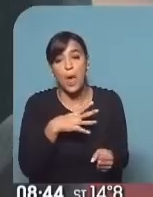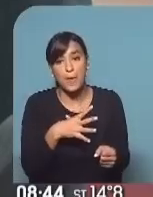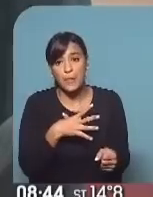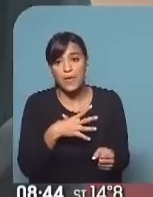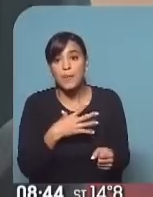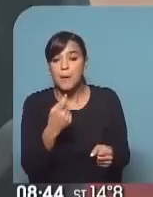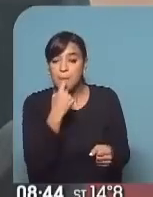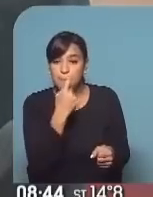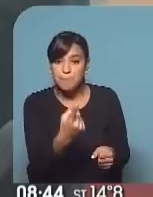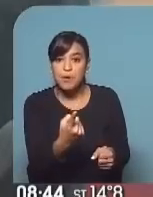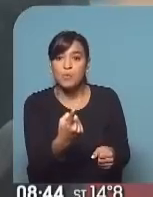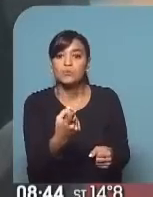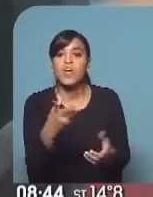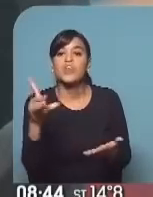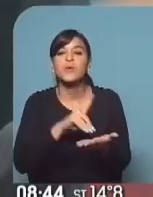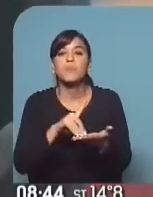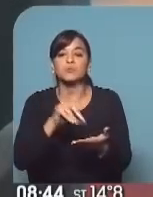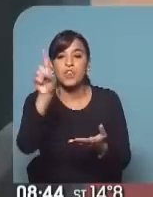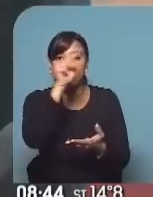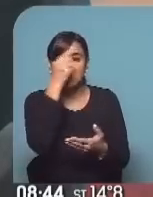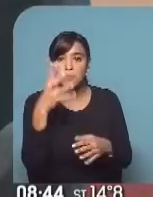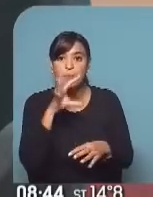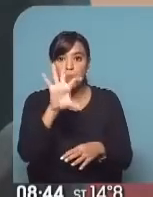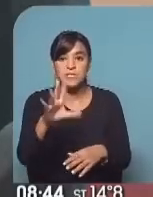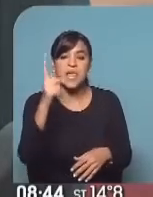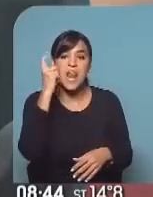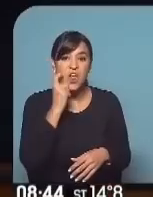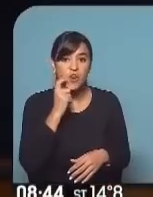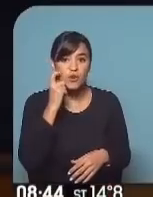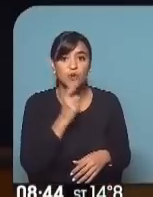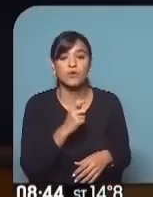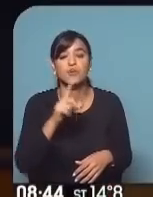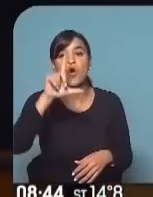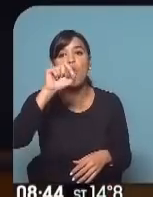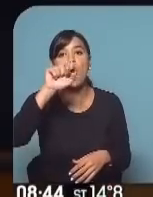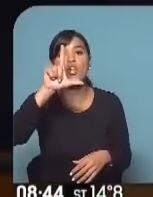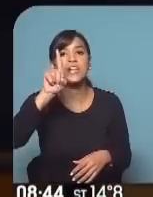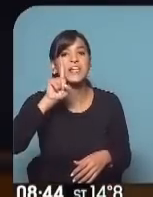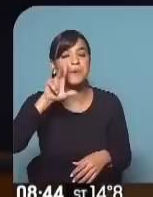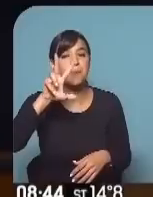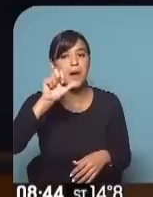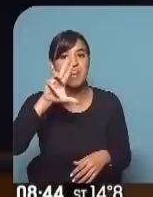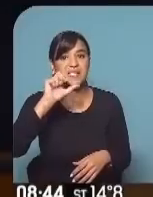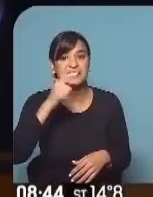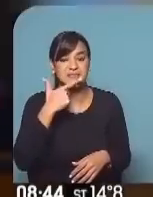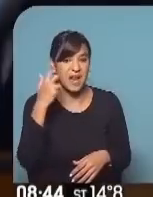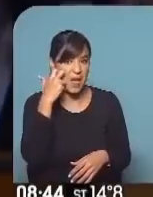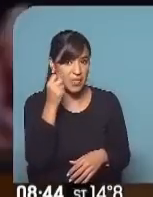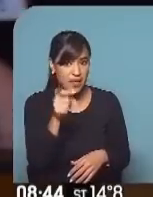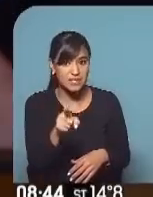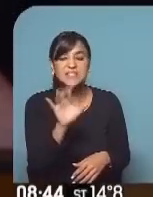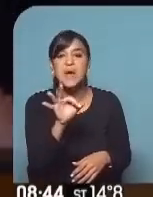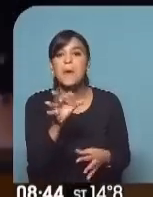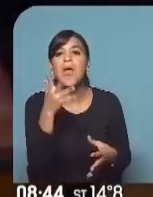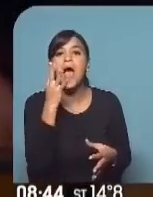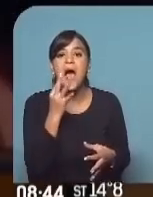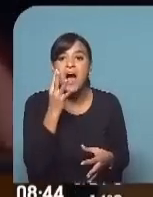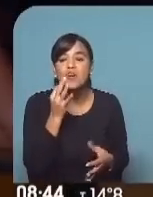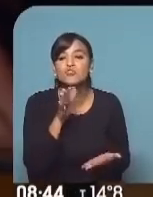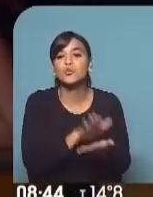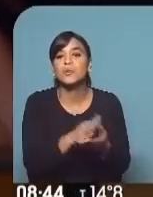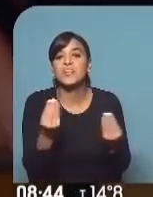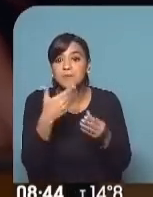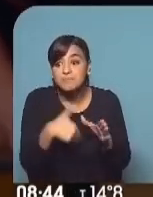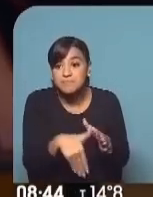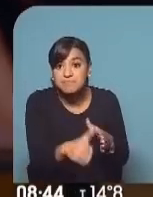vamos a preguntarle al diputado nacional por la provincia de la rioja héctor olivares del radicalismo saben algo los rejones sobre equipo de